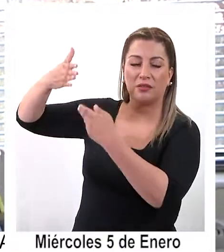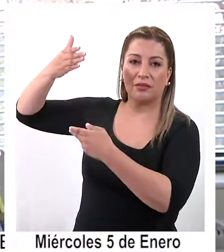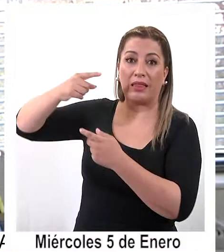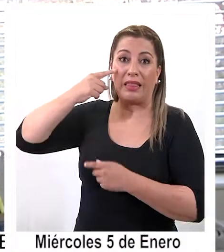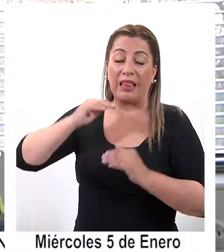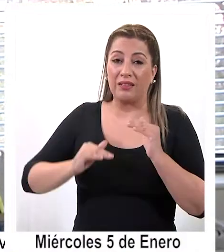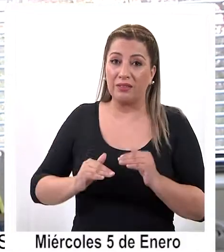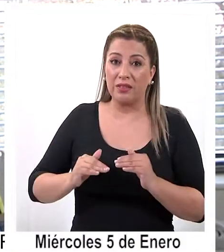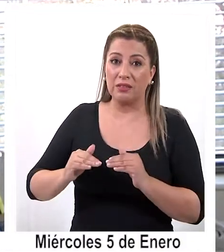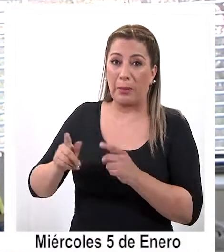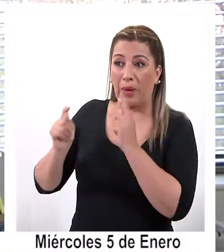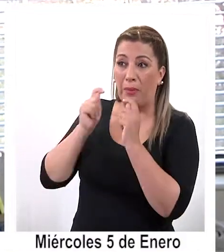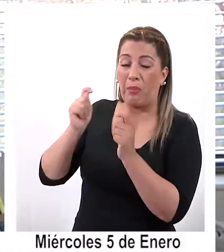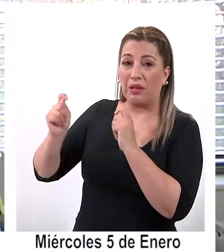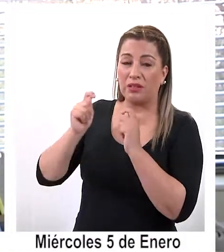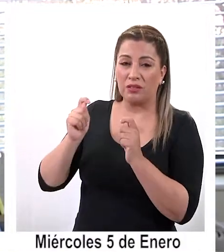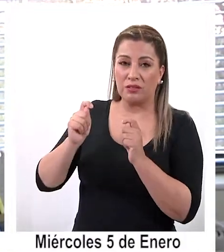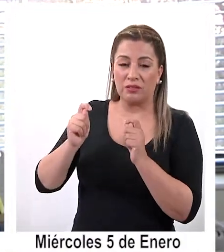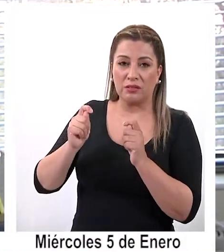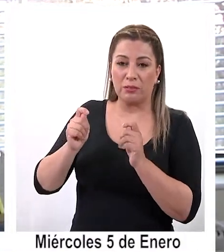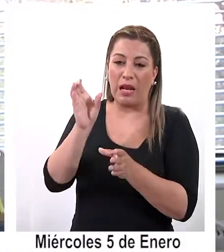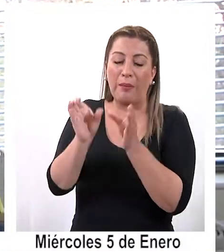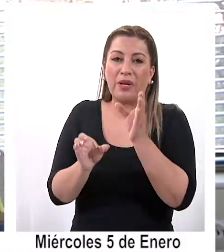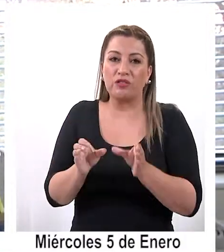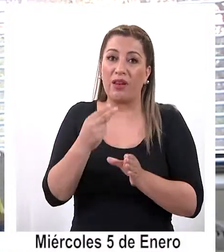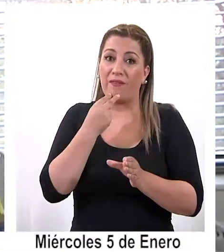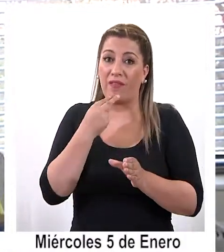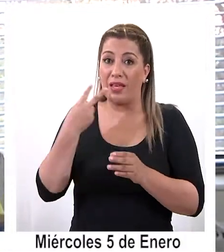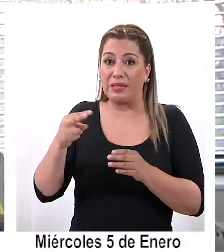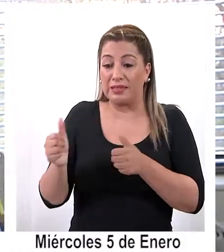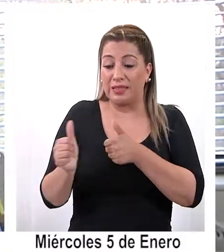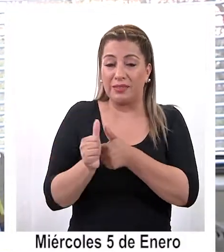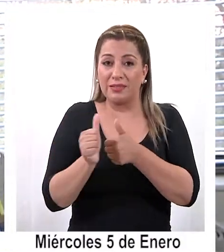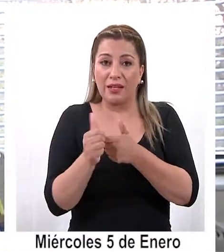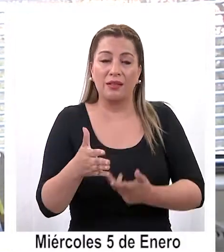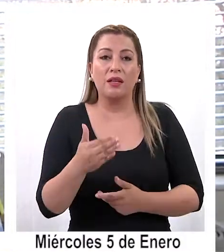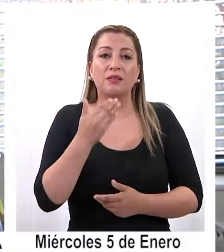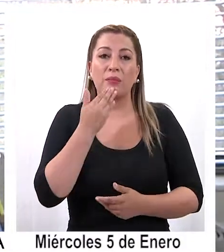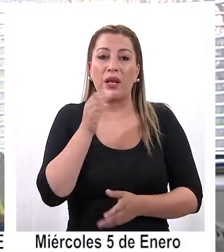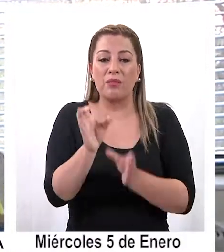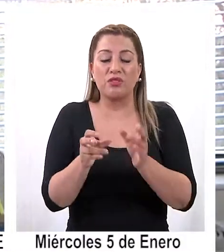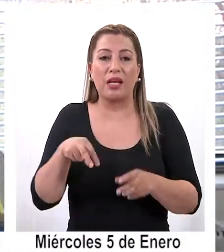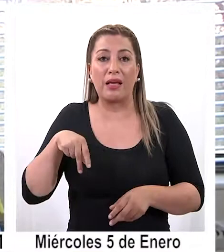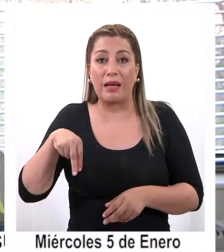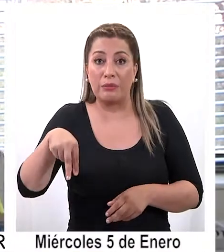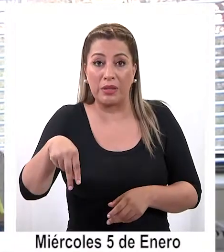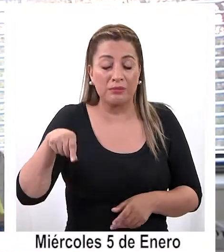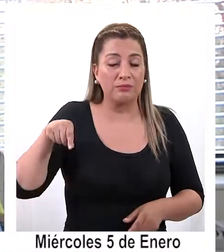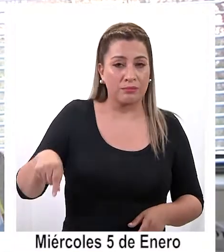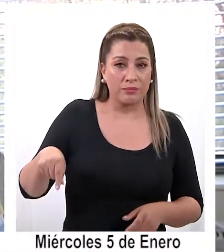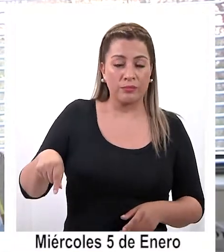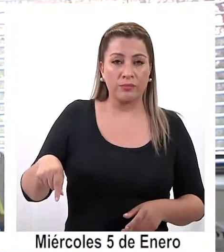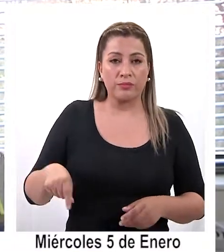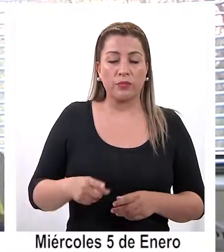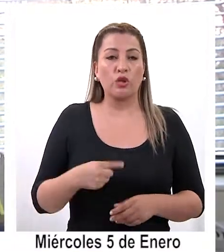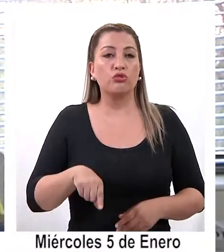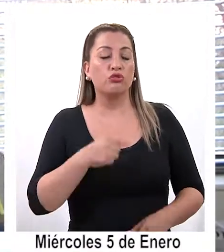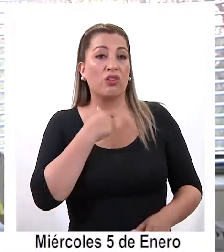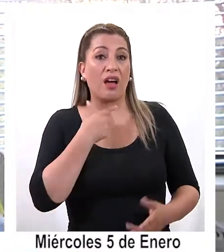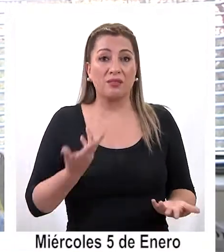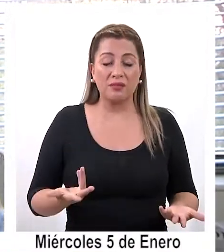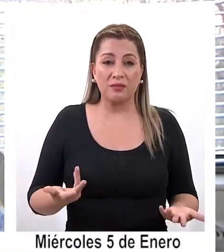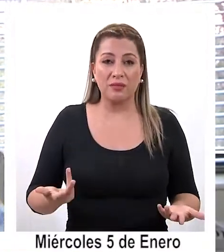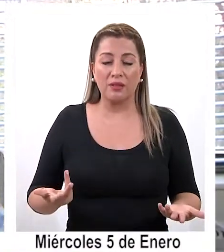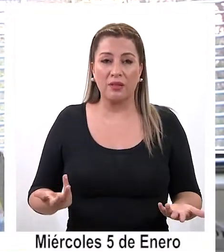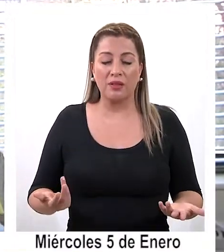posibilidad peligrosa para la gente que vive en ese sector, para la gente que transita en ese sector. Entonces, lo que pretendemos